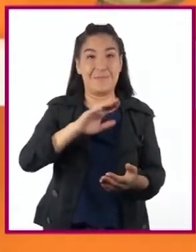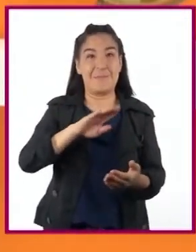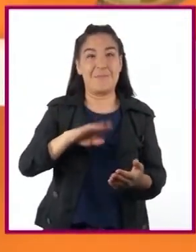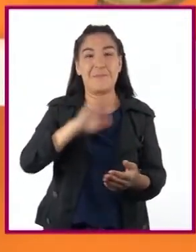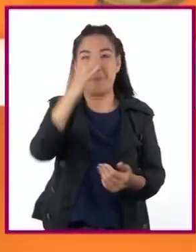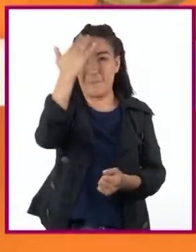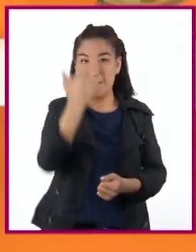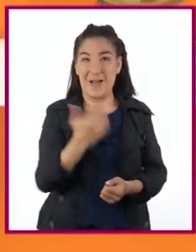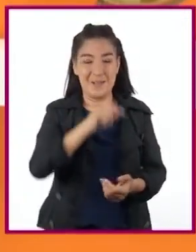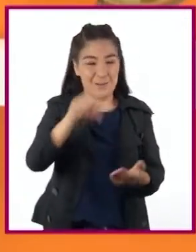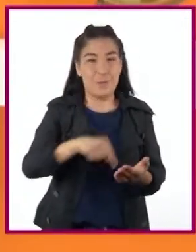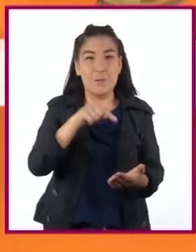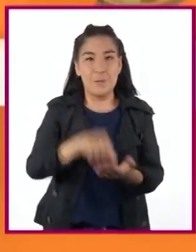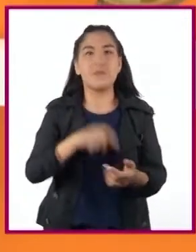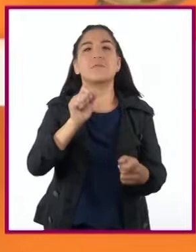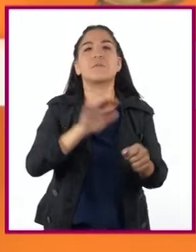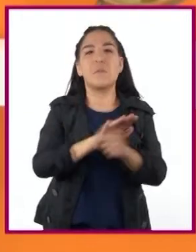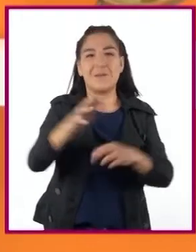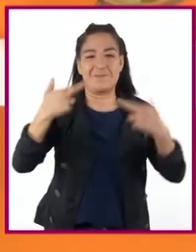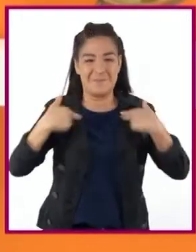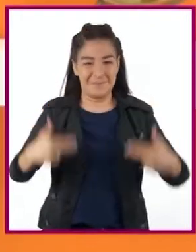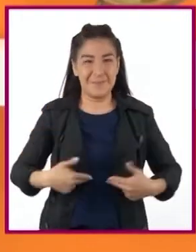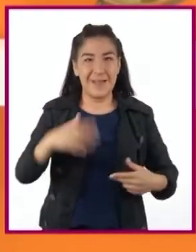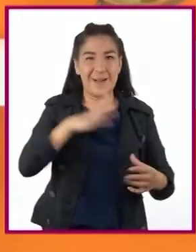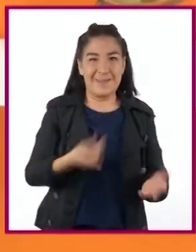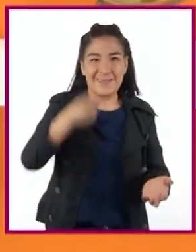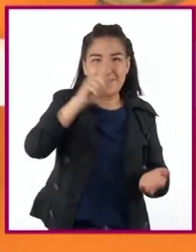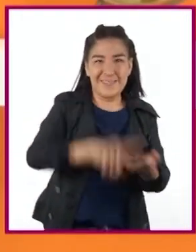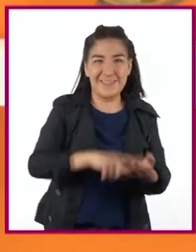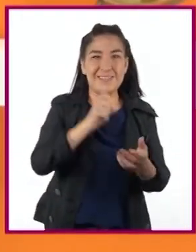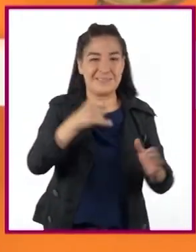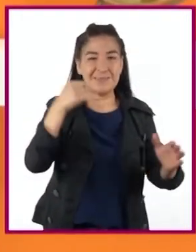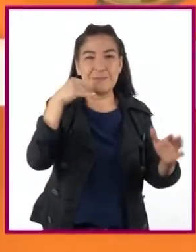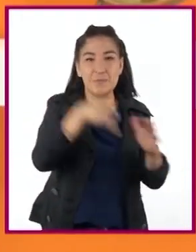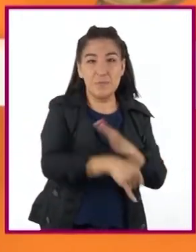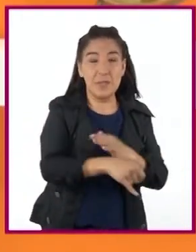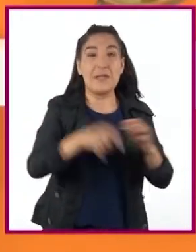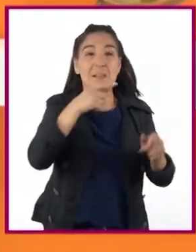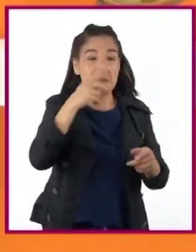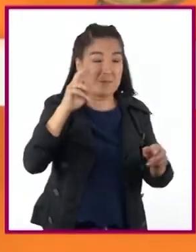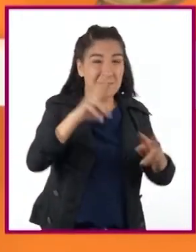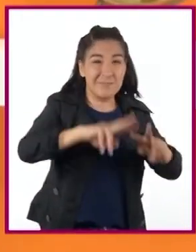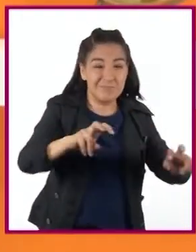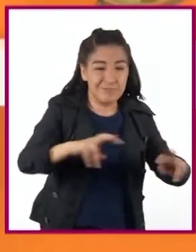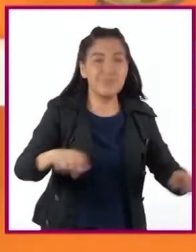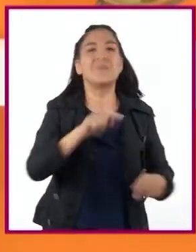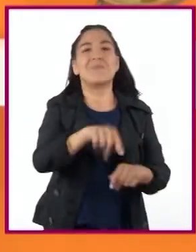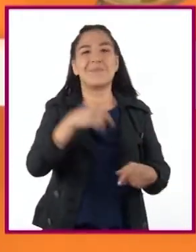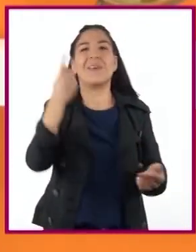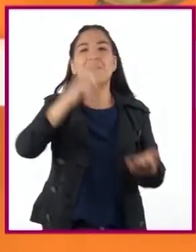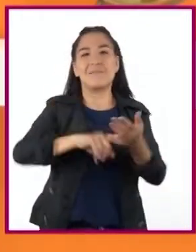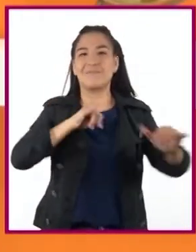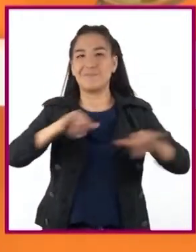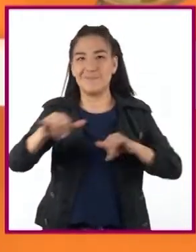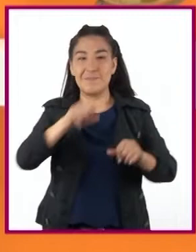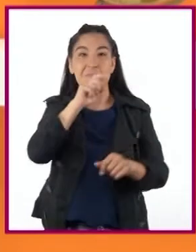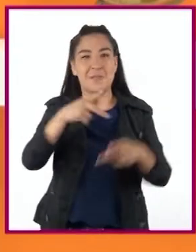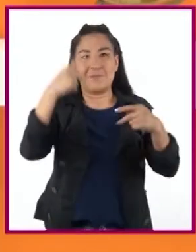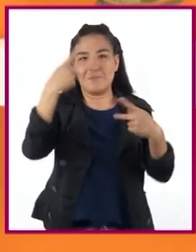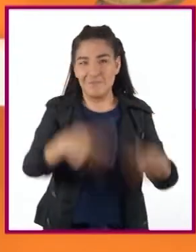pruebas químicas sobre los restos humanos han comprobado que sus habitantes eran de múltiples orígenes geográficos y, en